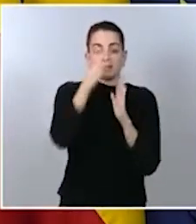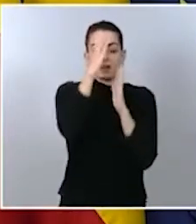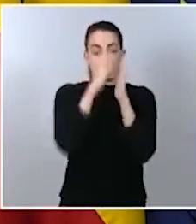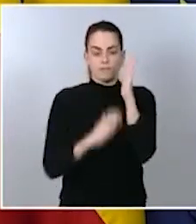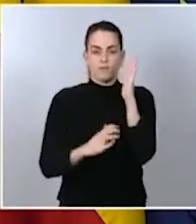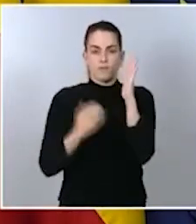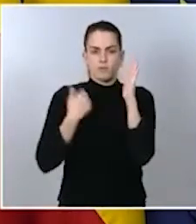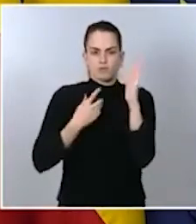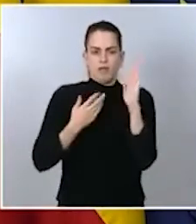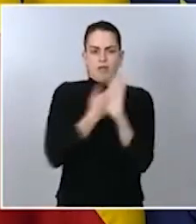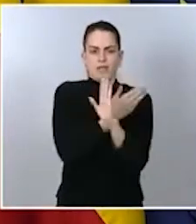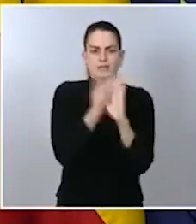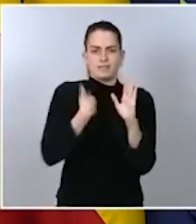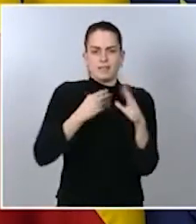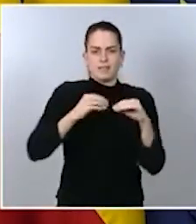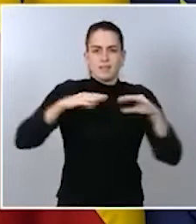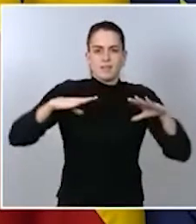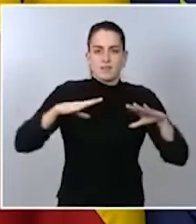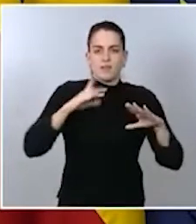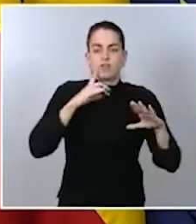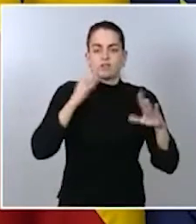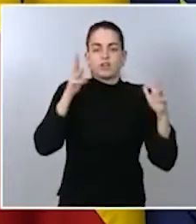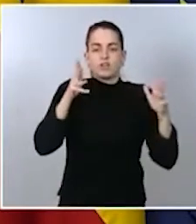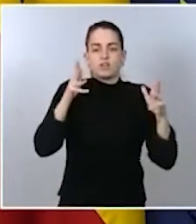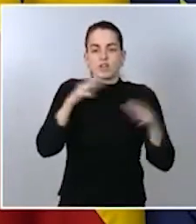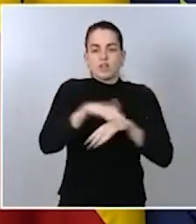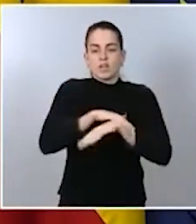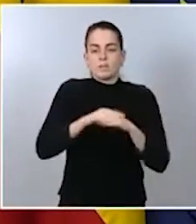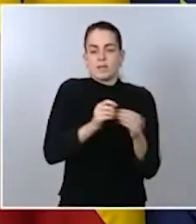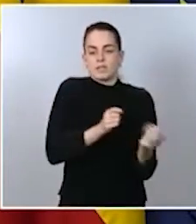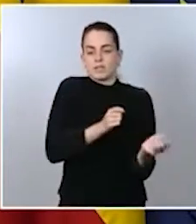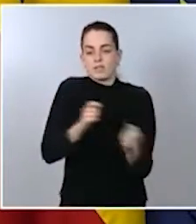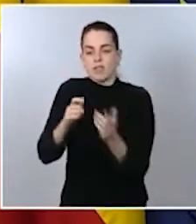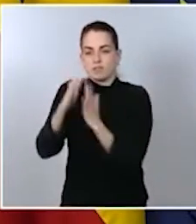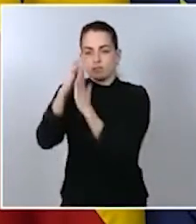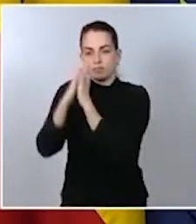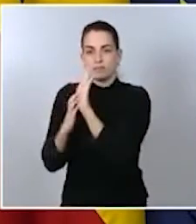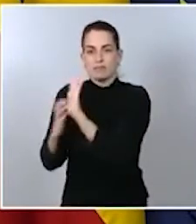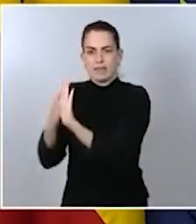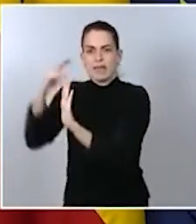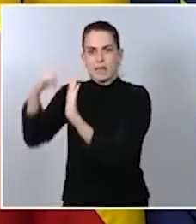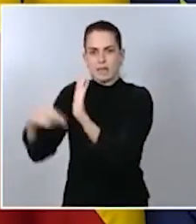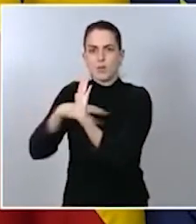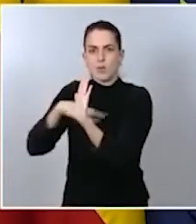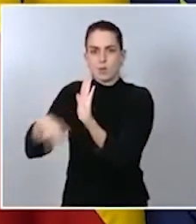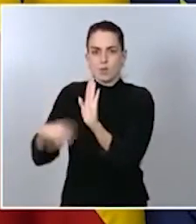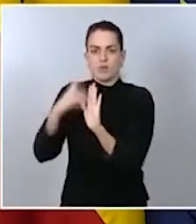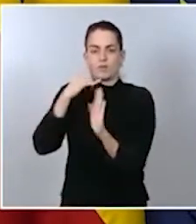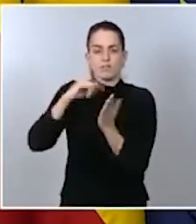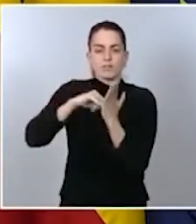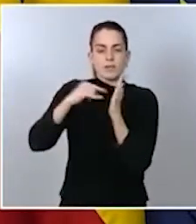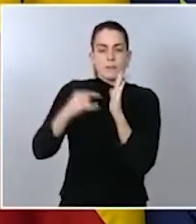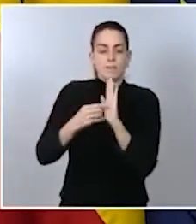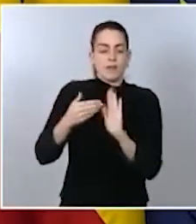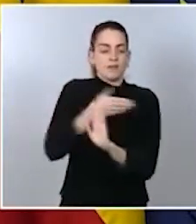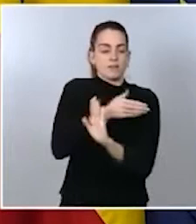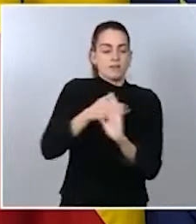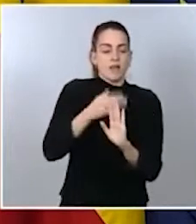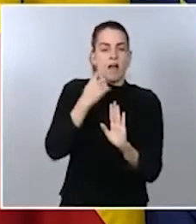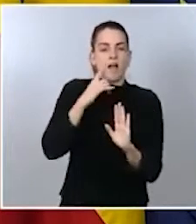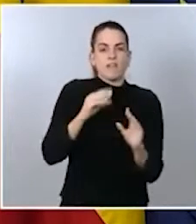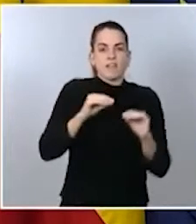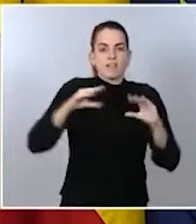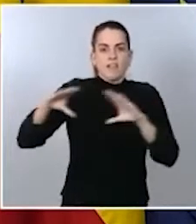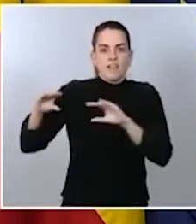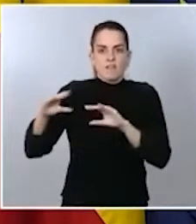al consejo de ministros se detalle a sí mismo todos los resortes y planes que se han activado para hacer frente a